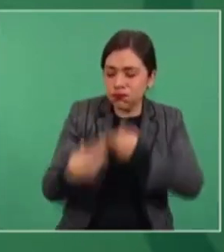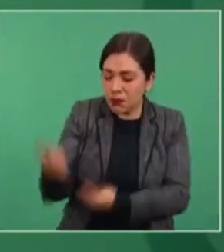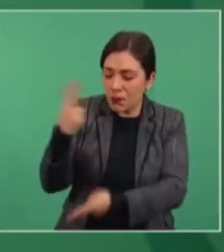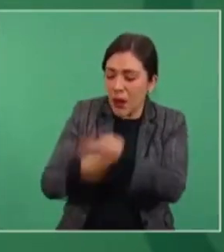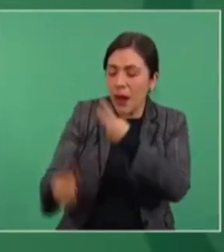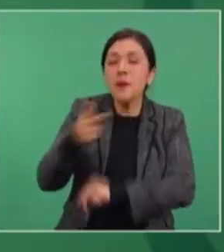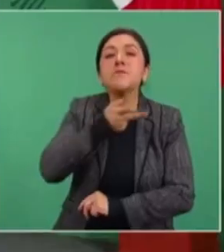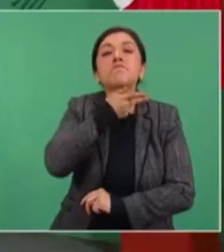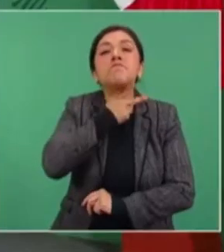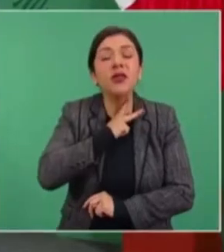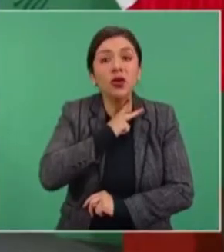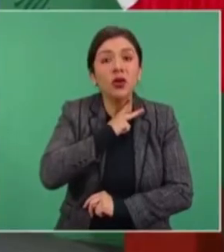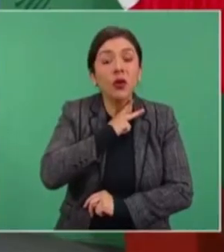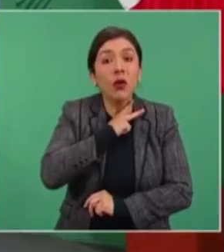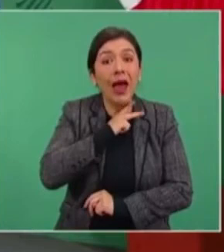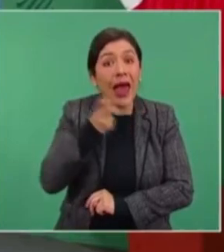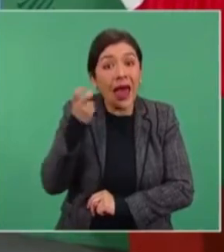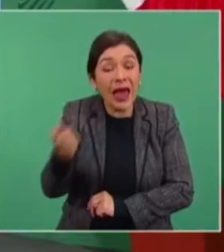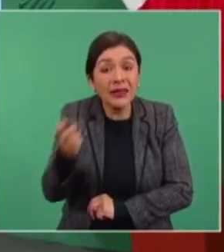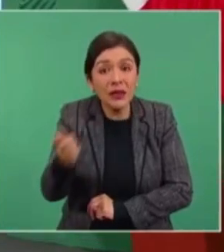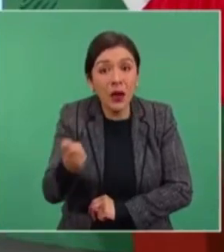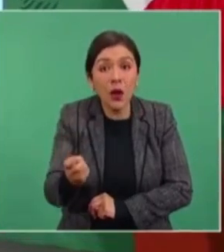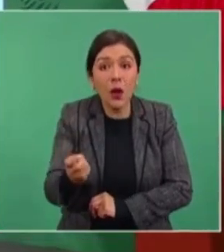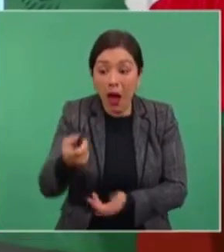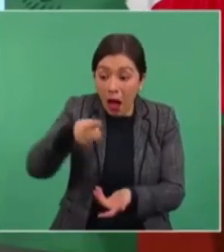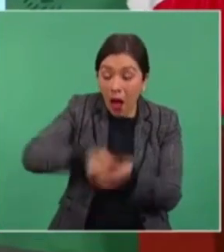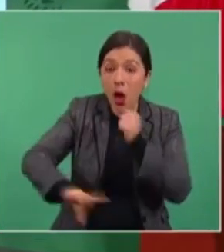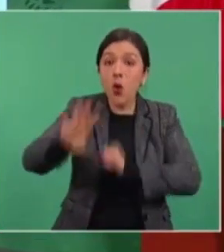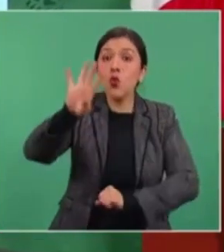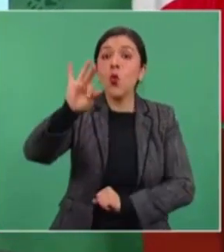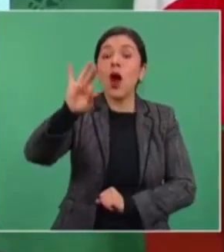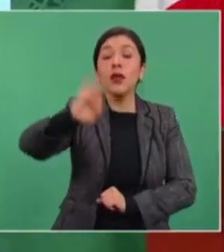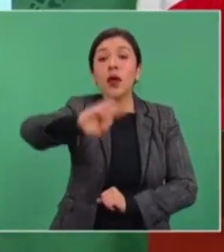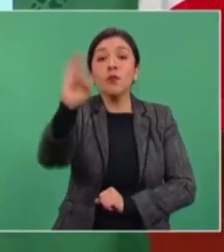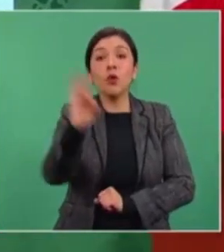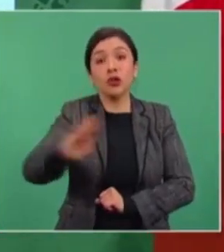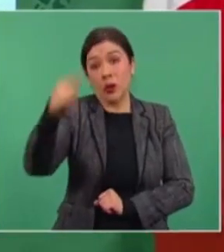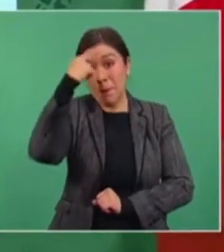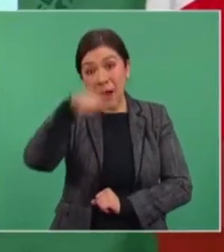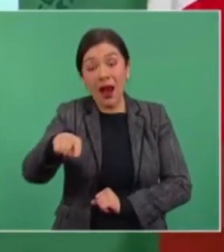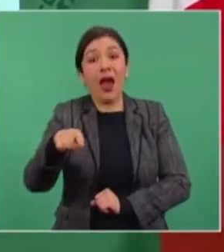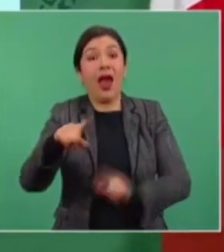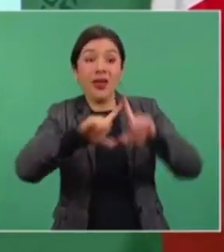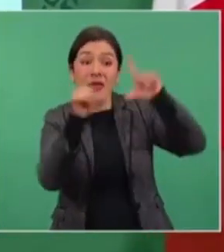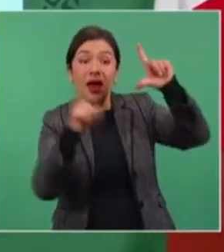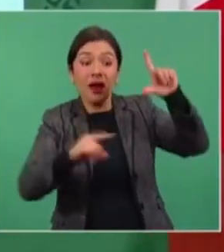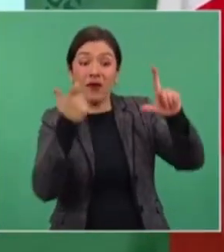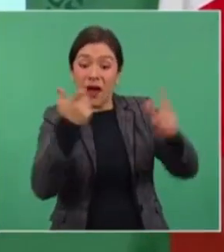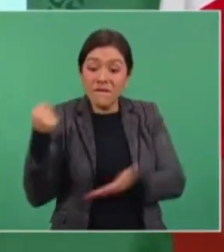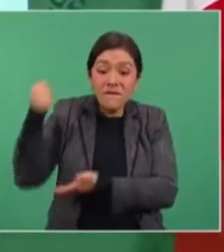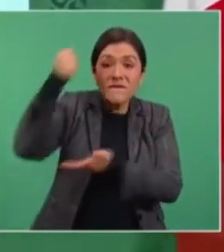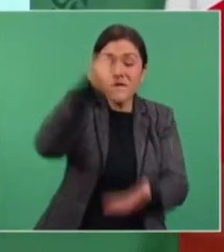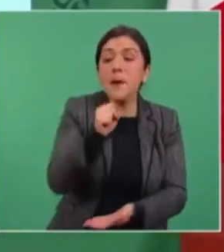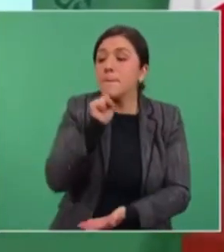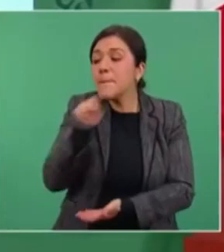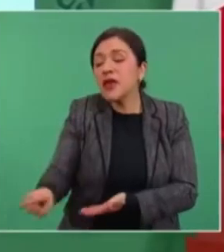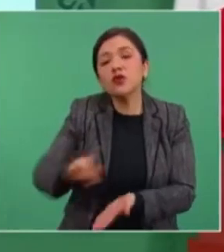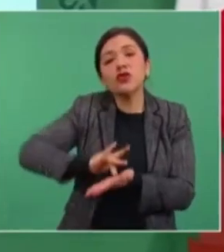el 40% del presupuesto nacional dependía de los ingresos del